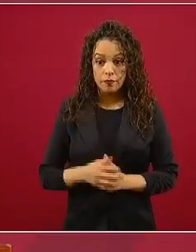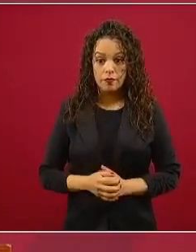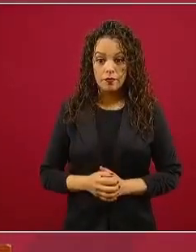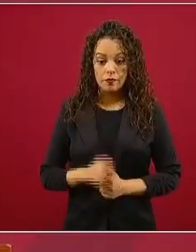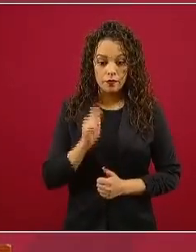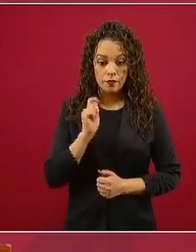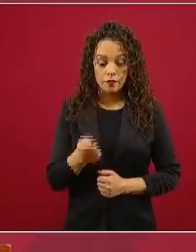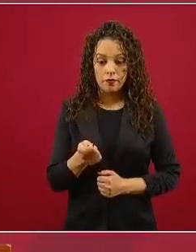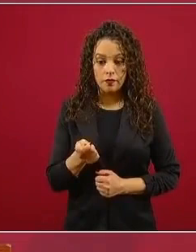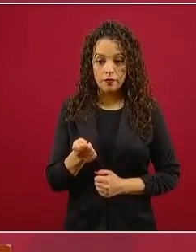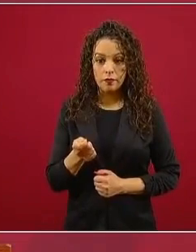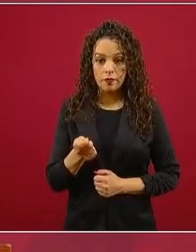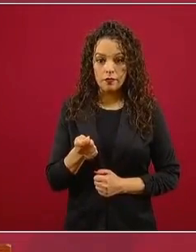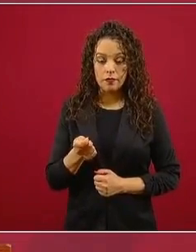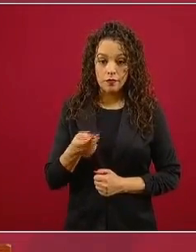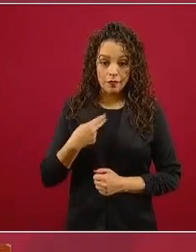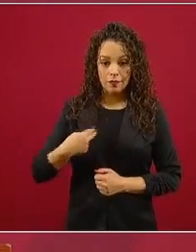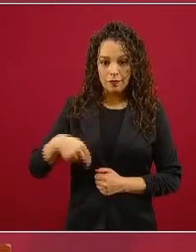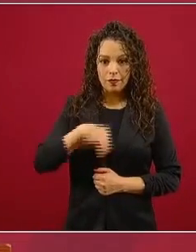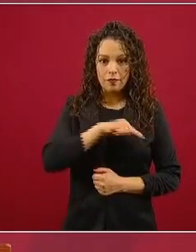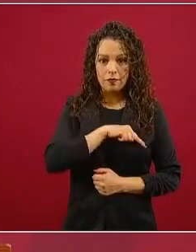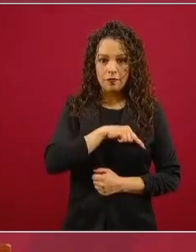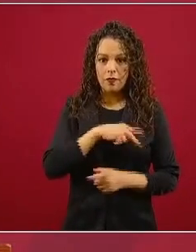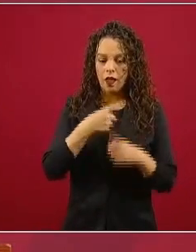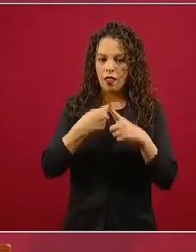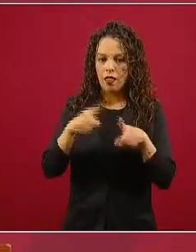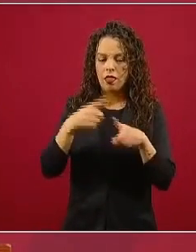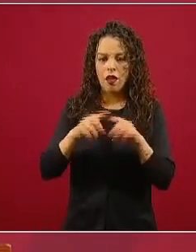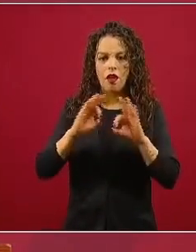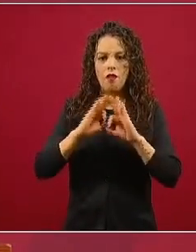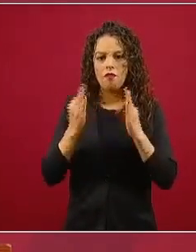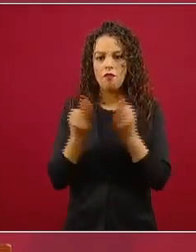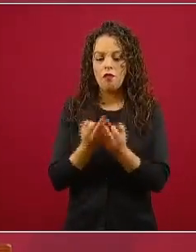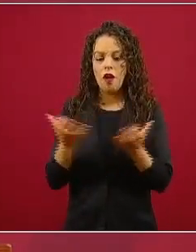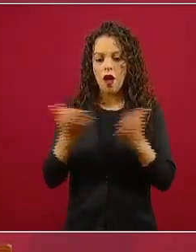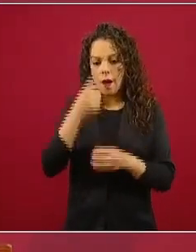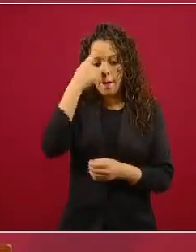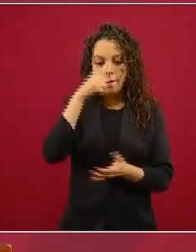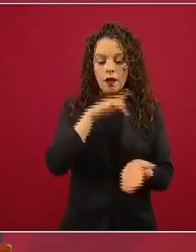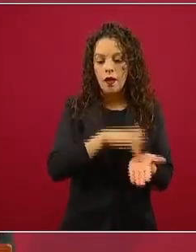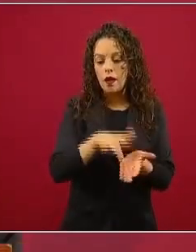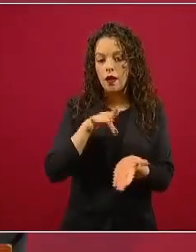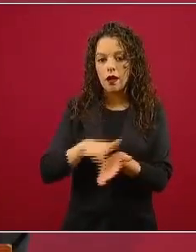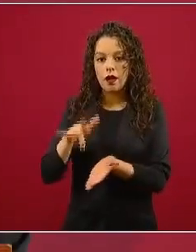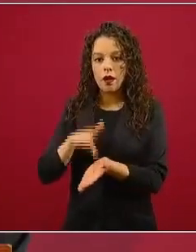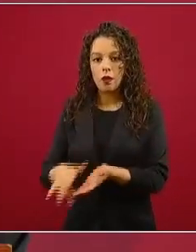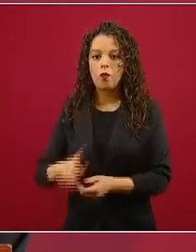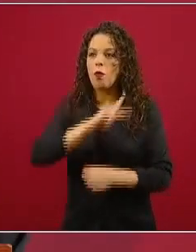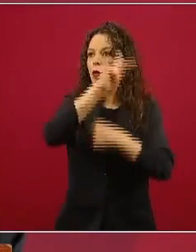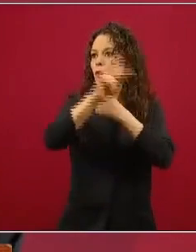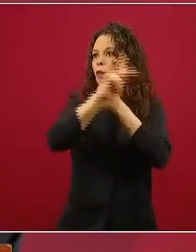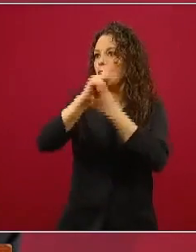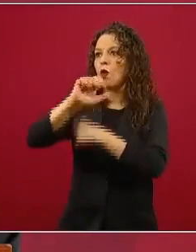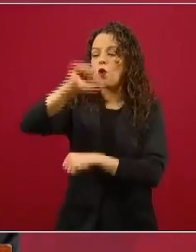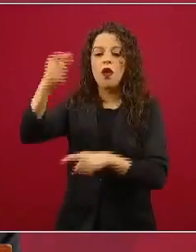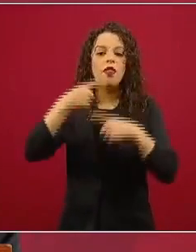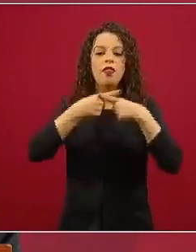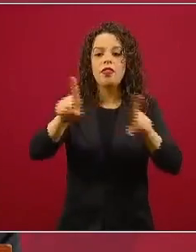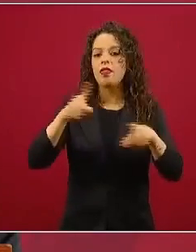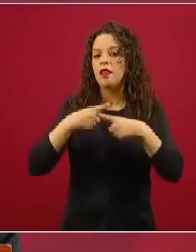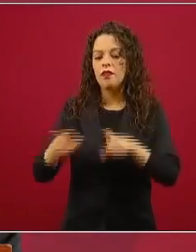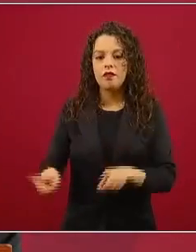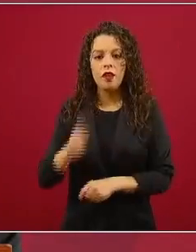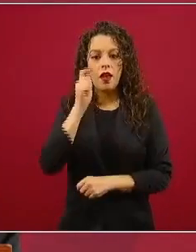nuestro es distinto a lo que se aplica en otros países y a lo que antes se llevaba a cabo